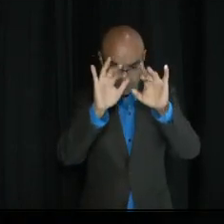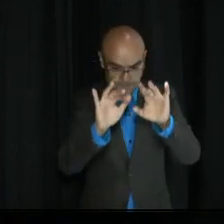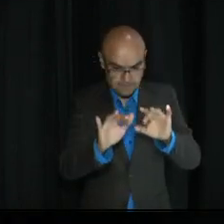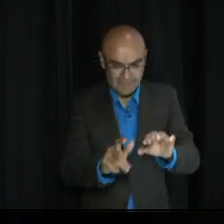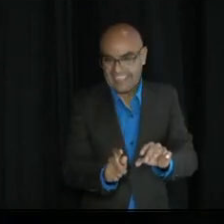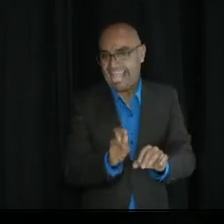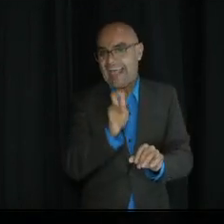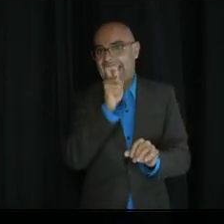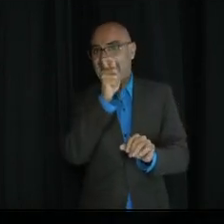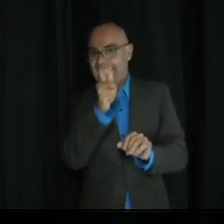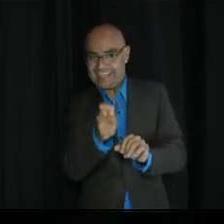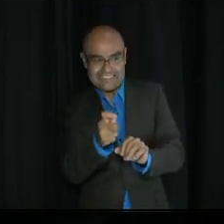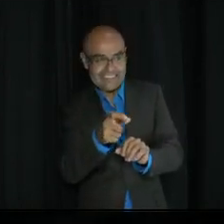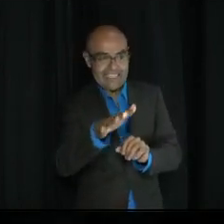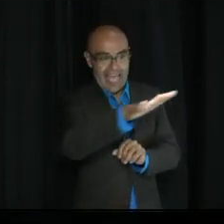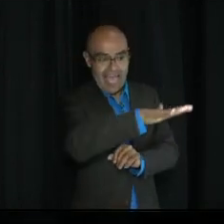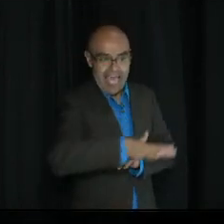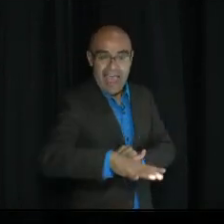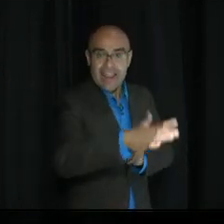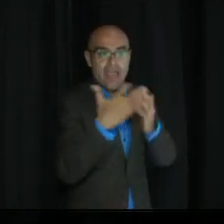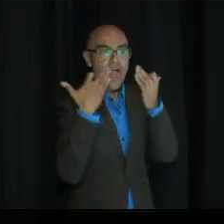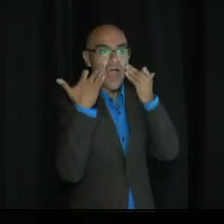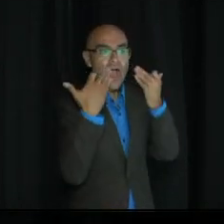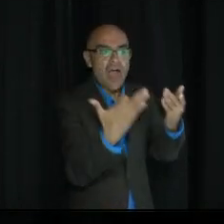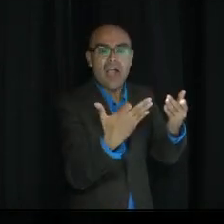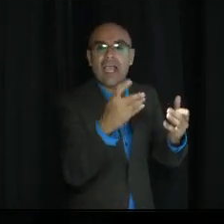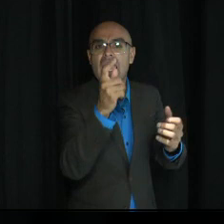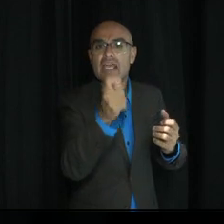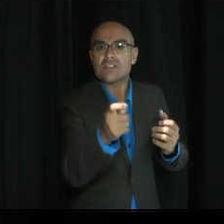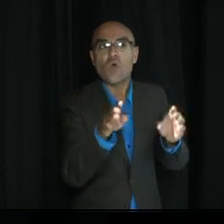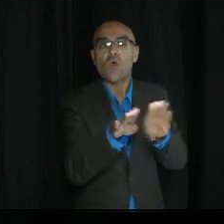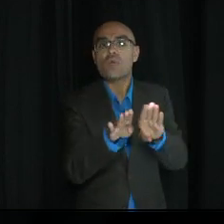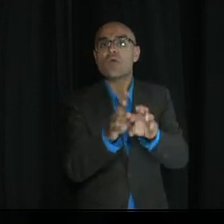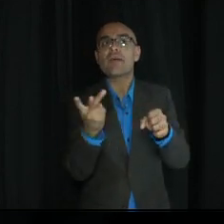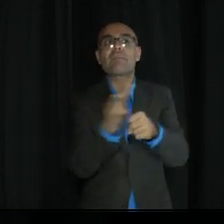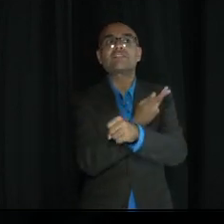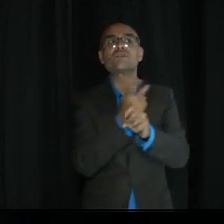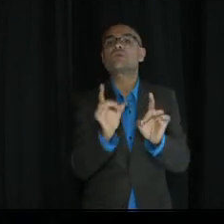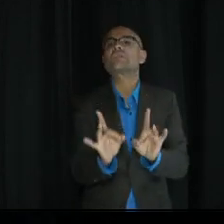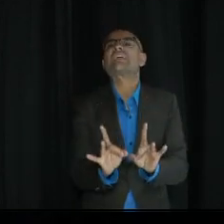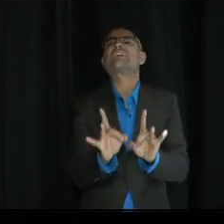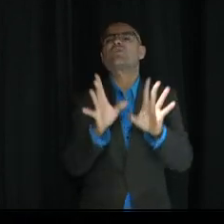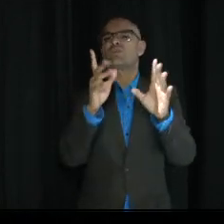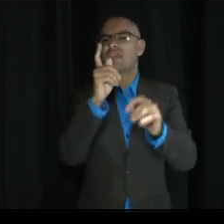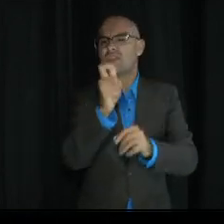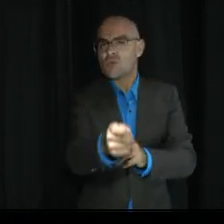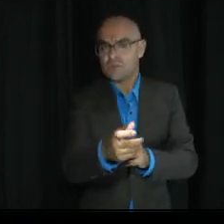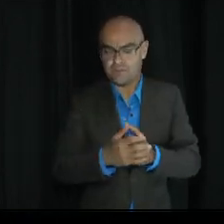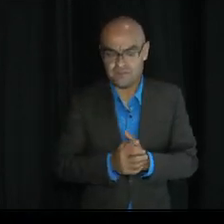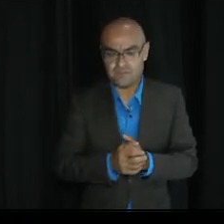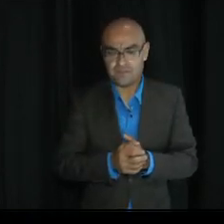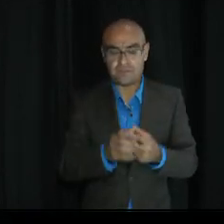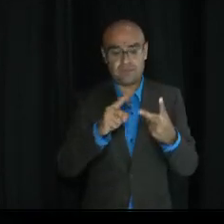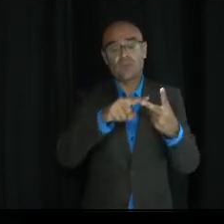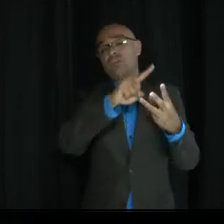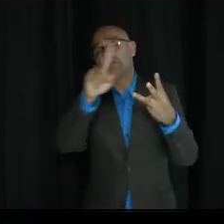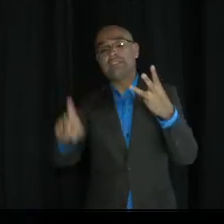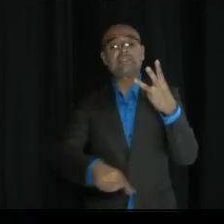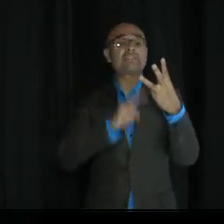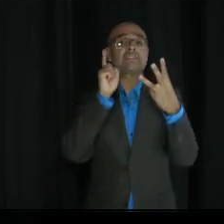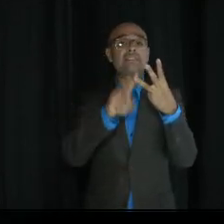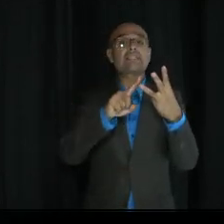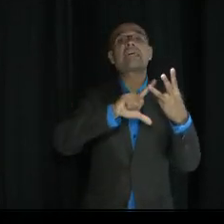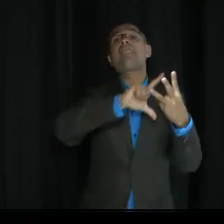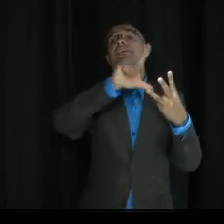que se puede apreciar en ese momento, qué es lo que pudo haber acontecido y a partir de ello